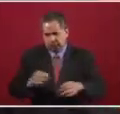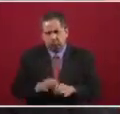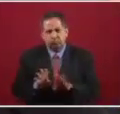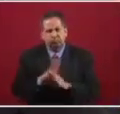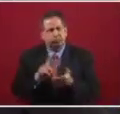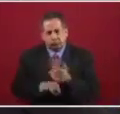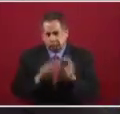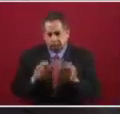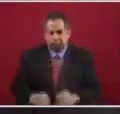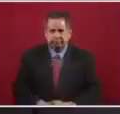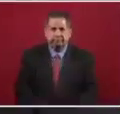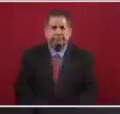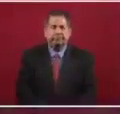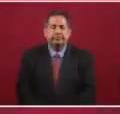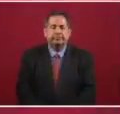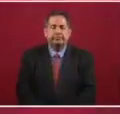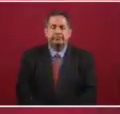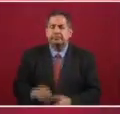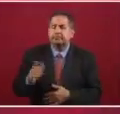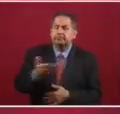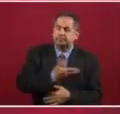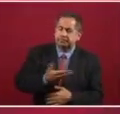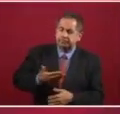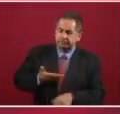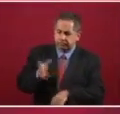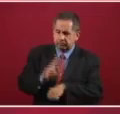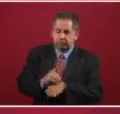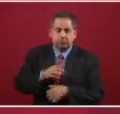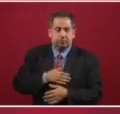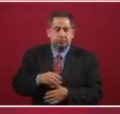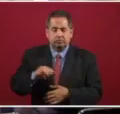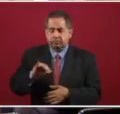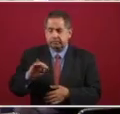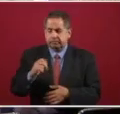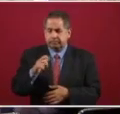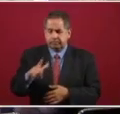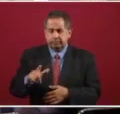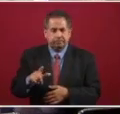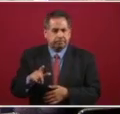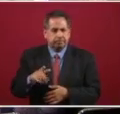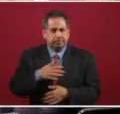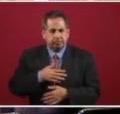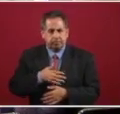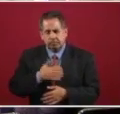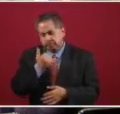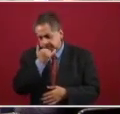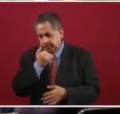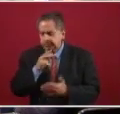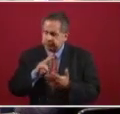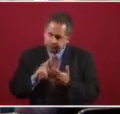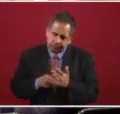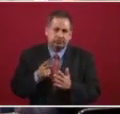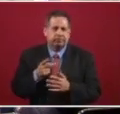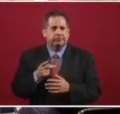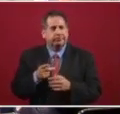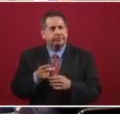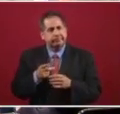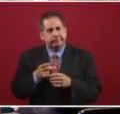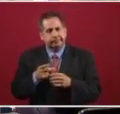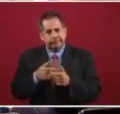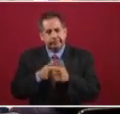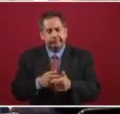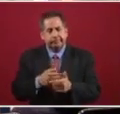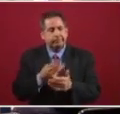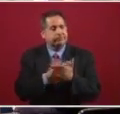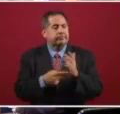quedar. Presidente, buenos días, Michelle Mejía de Multimedios. Perdón que insista un poco en el tema de Plaza